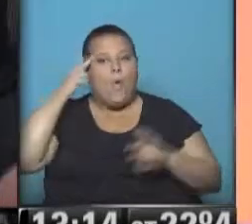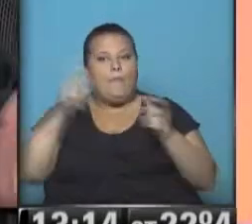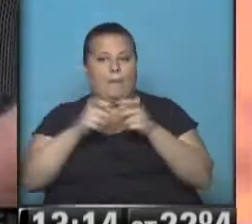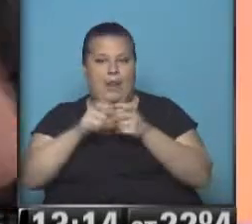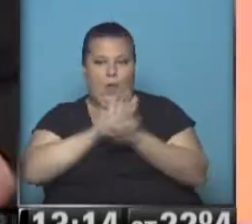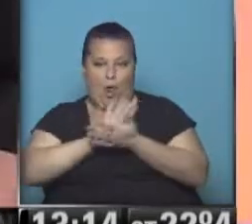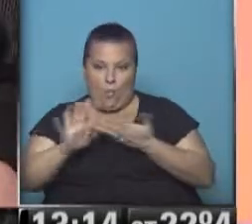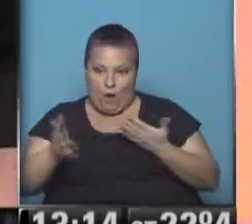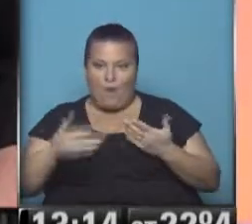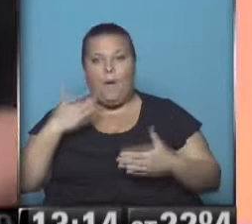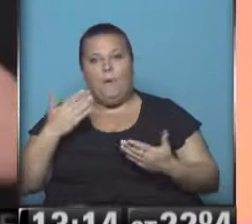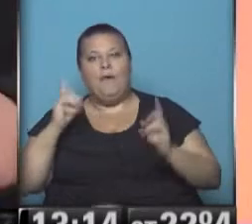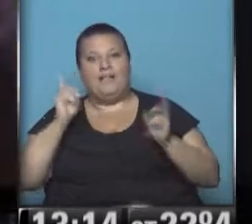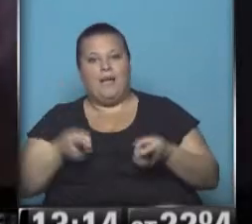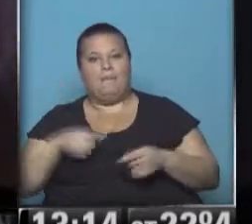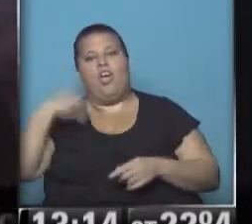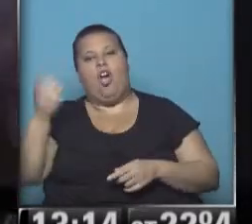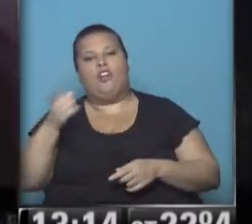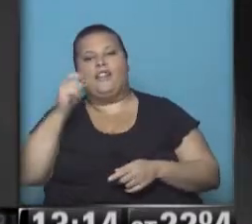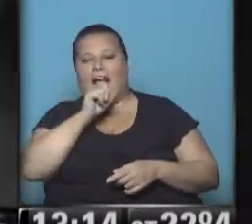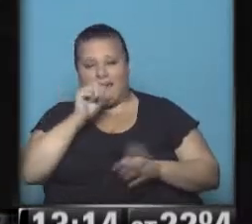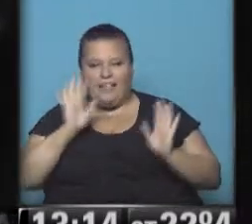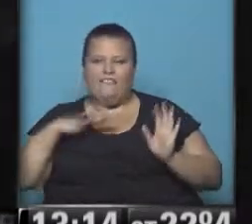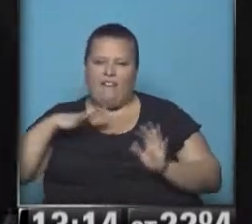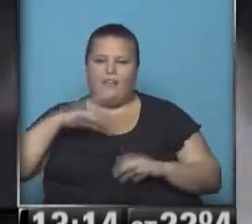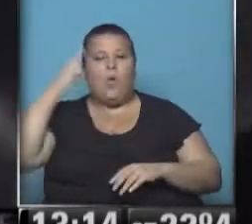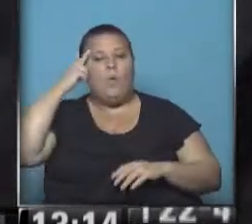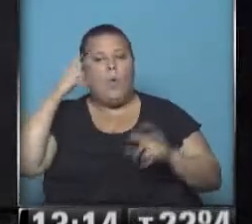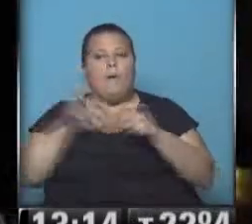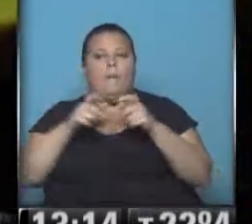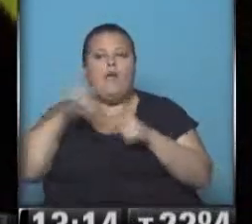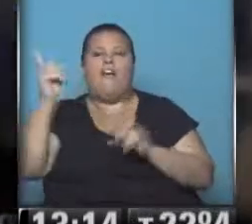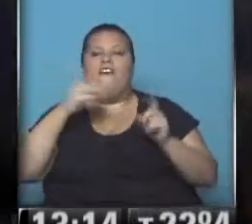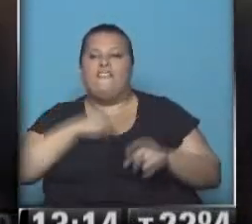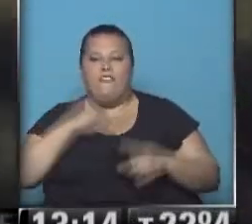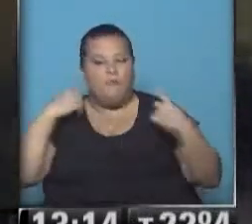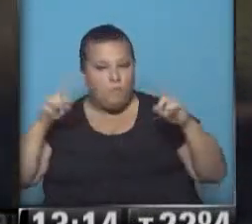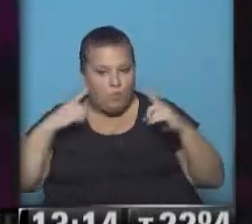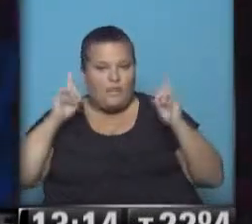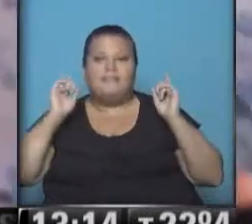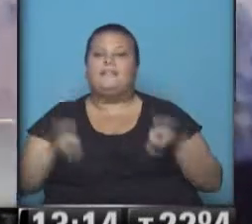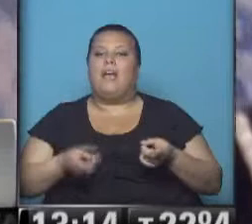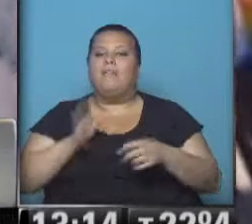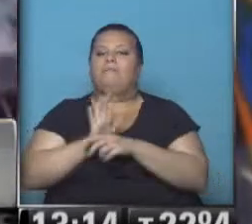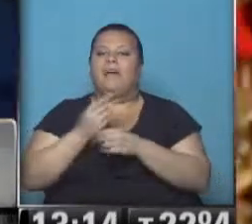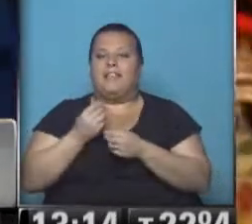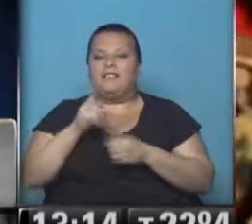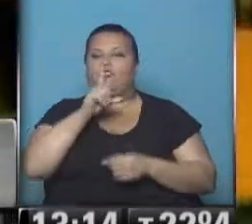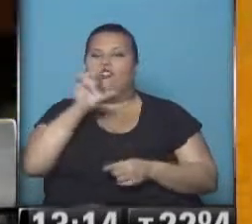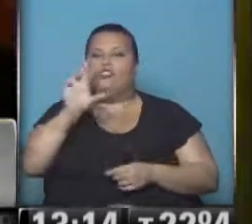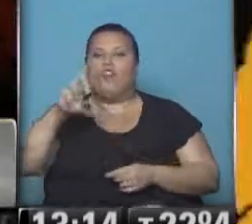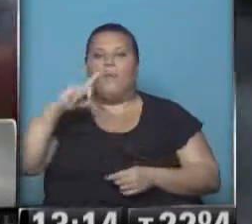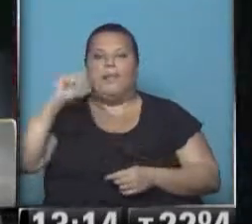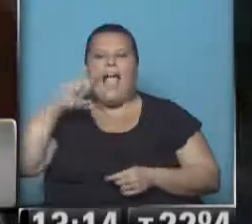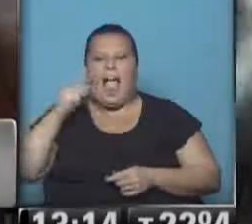que se estrenan. Bien podríamos meter la de One Direction, pero falta un par de días. 9 películas para los amantes de la música y también lo que significó Tropicalia.